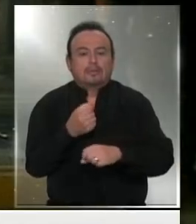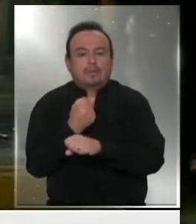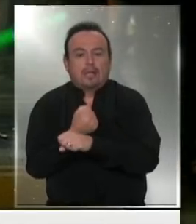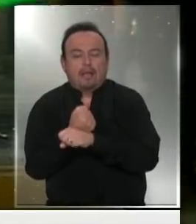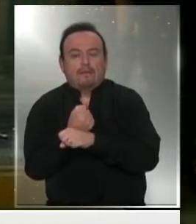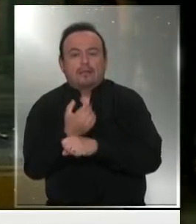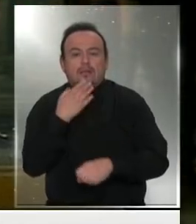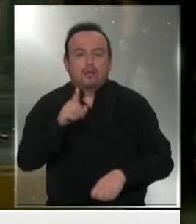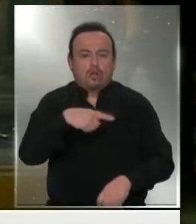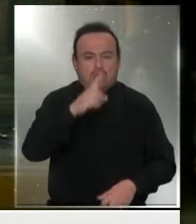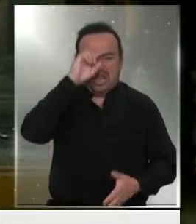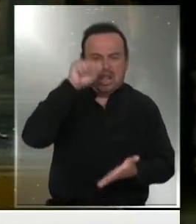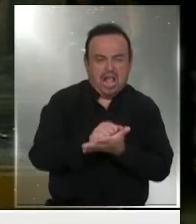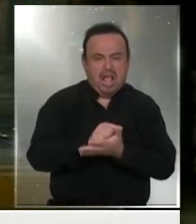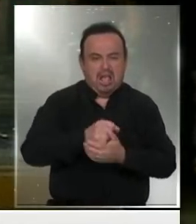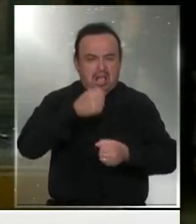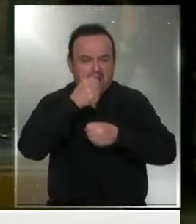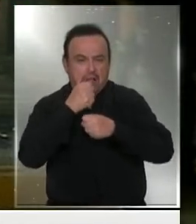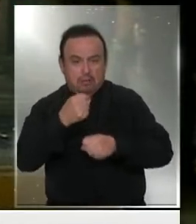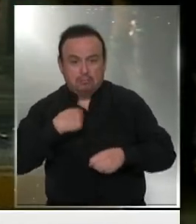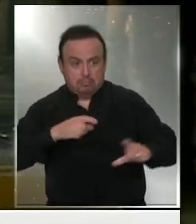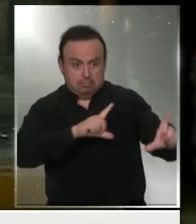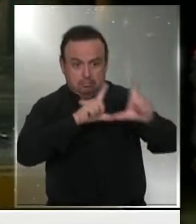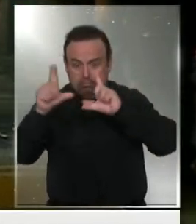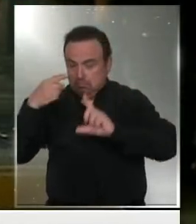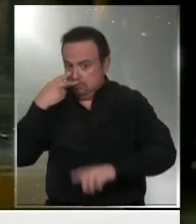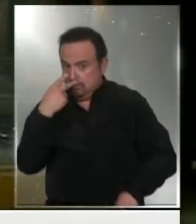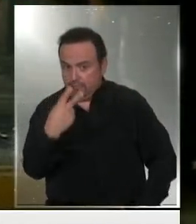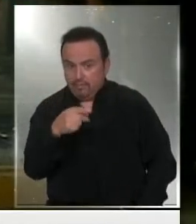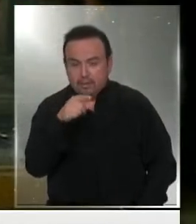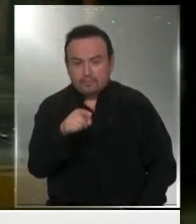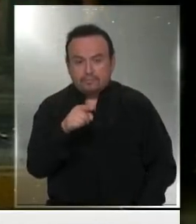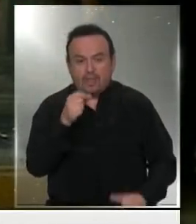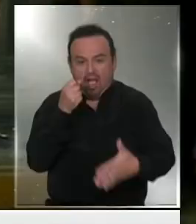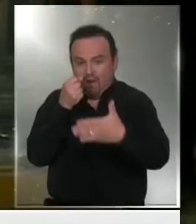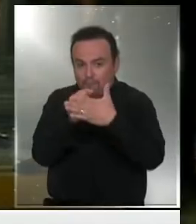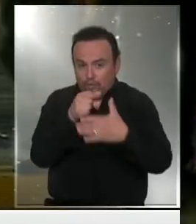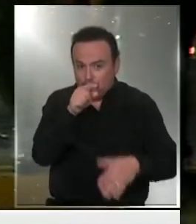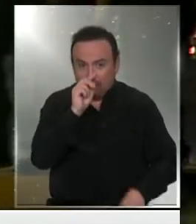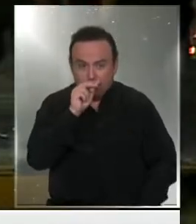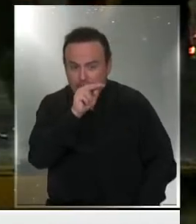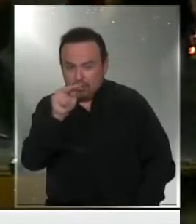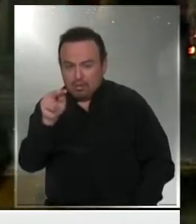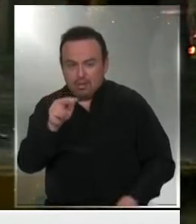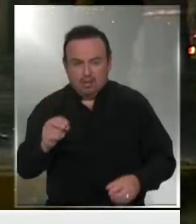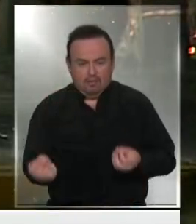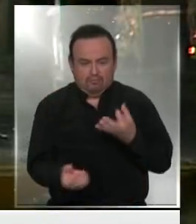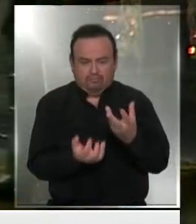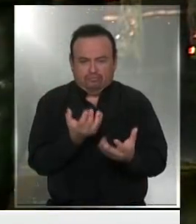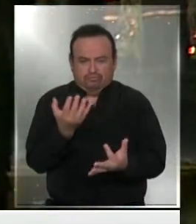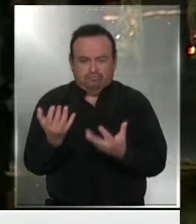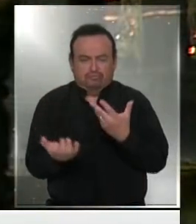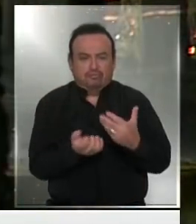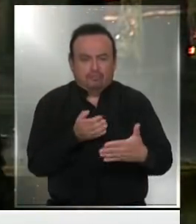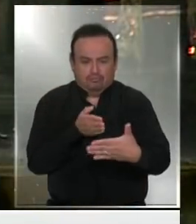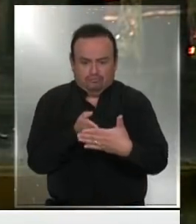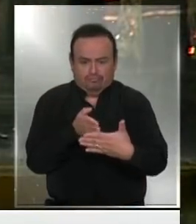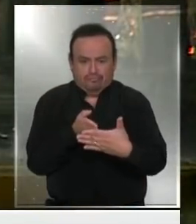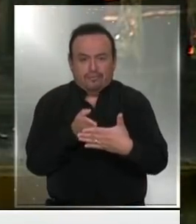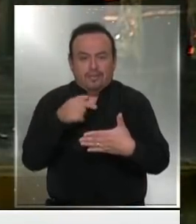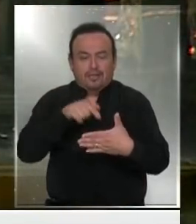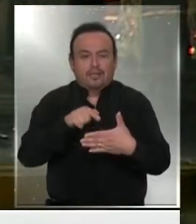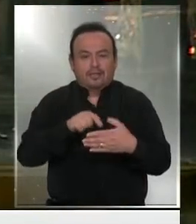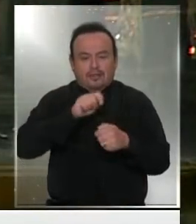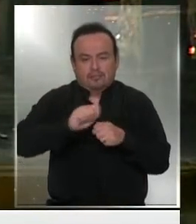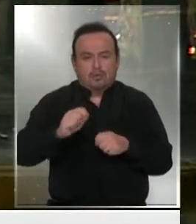de Carabineros. Ustedes lo ven en la imagen en vivo de Arturo Espinosa, al fondo donde se ve esta barricada, que la encendieron hace ya por